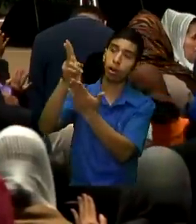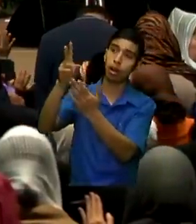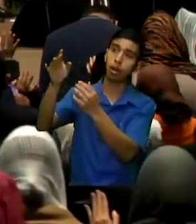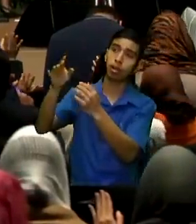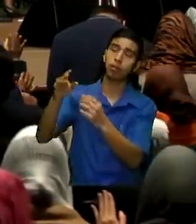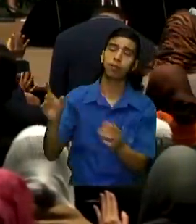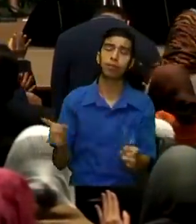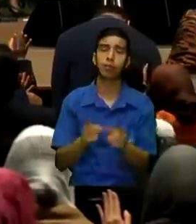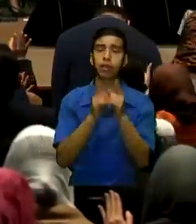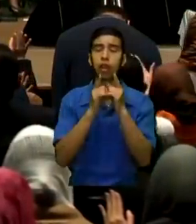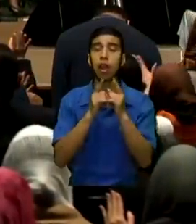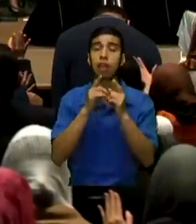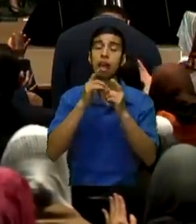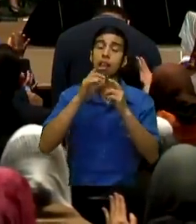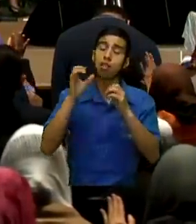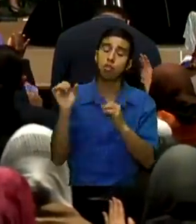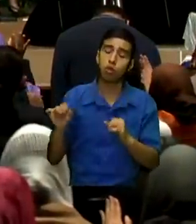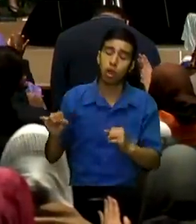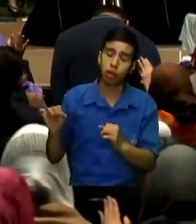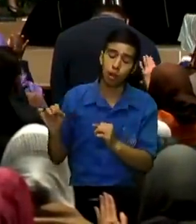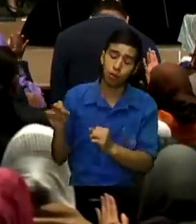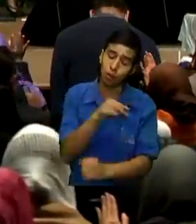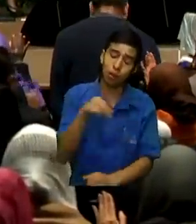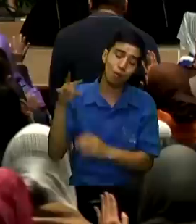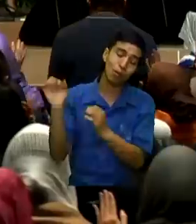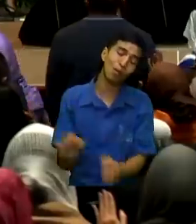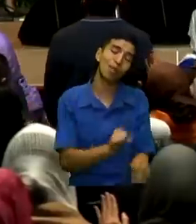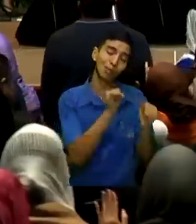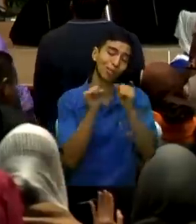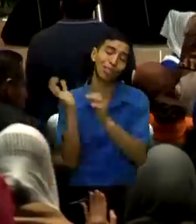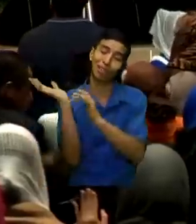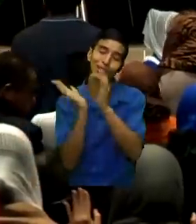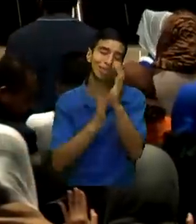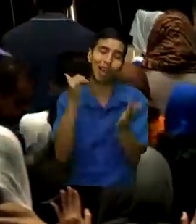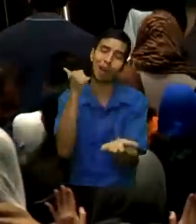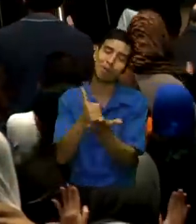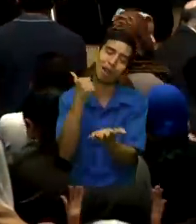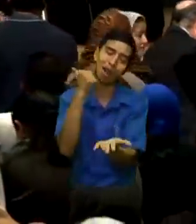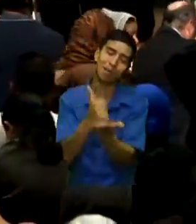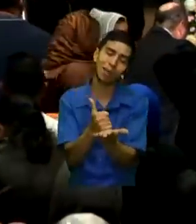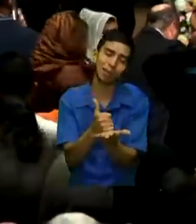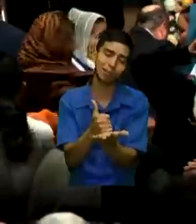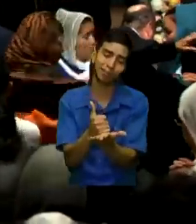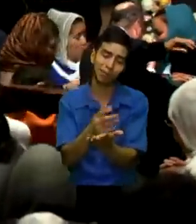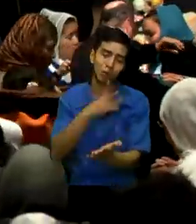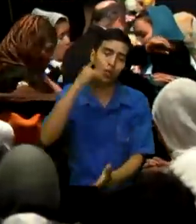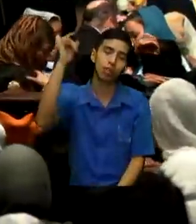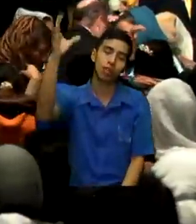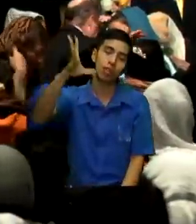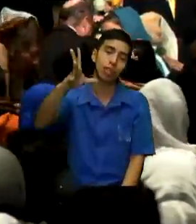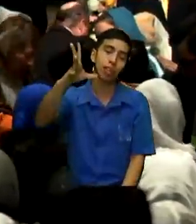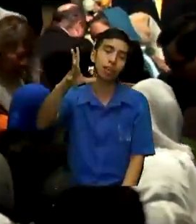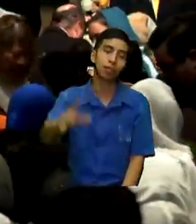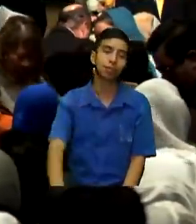nombre poderoso de Jesús. Amén y amén. El Señor le bendiga, el Señor le guarde.